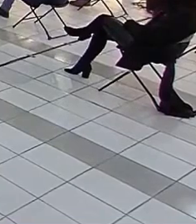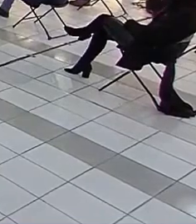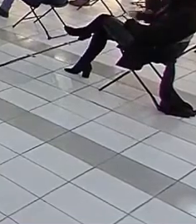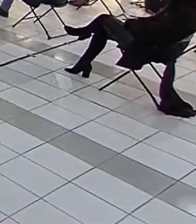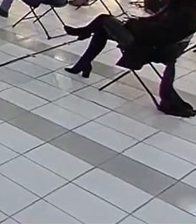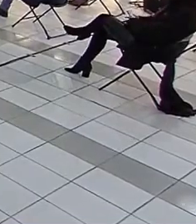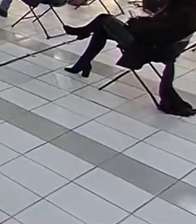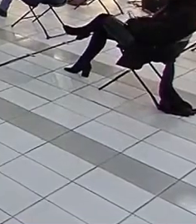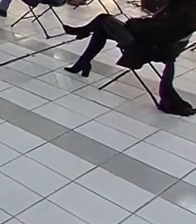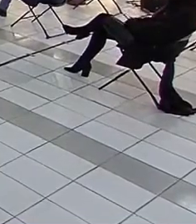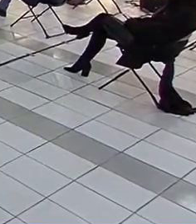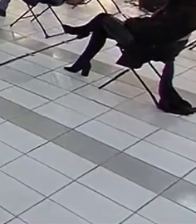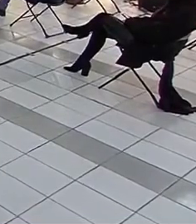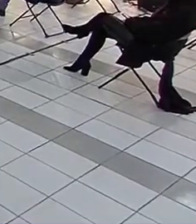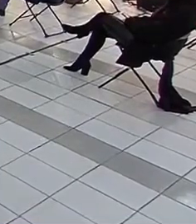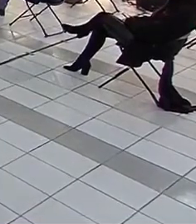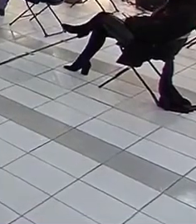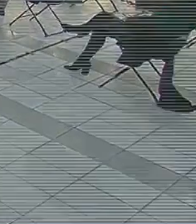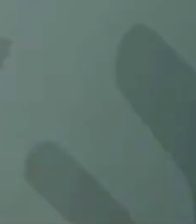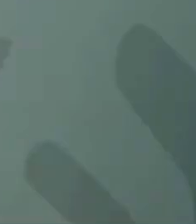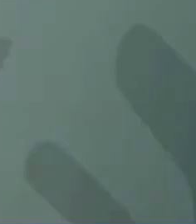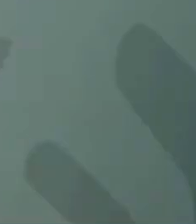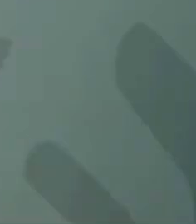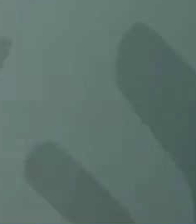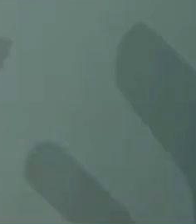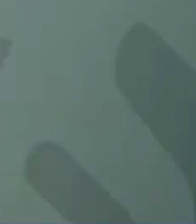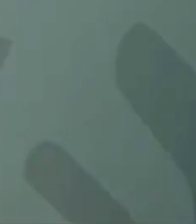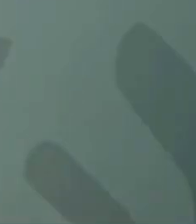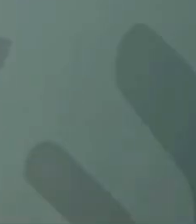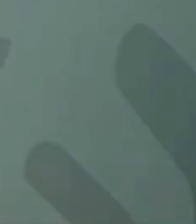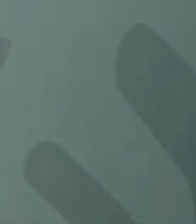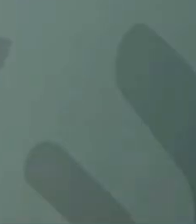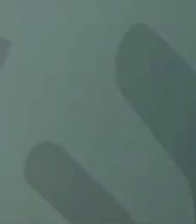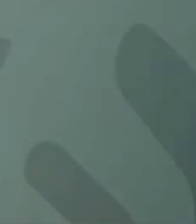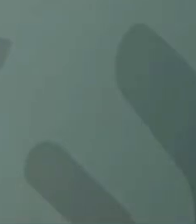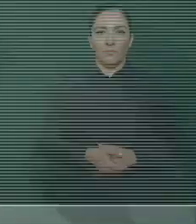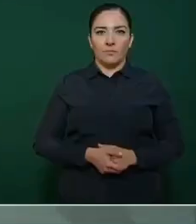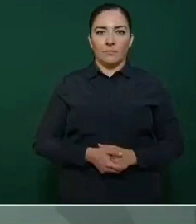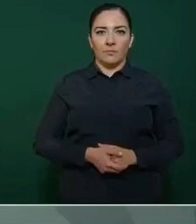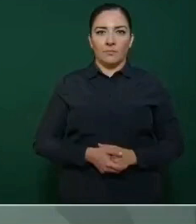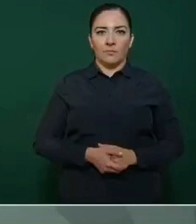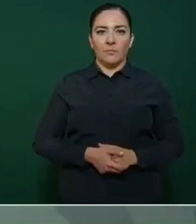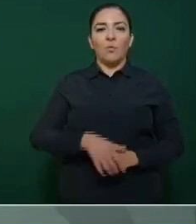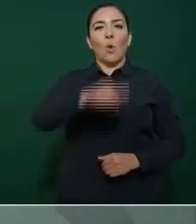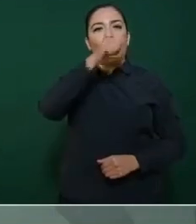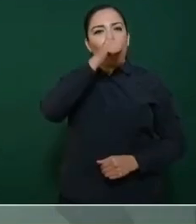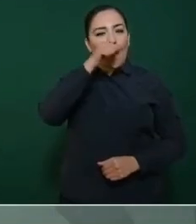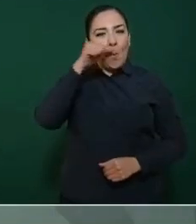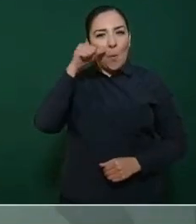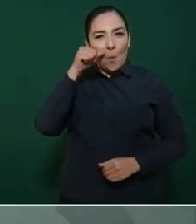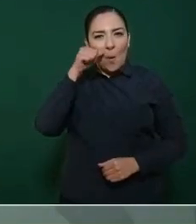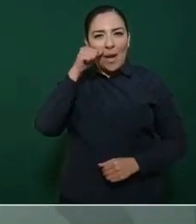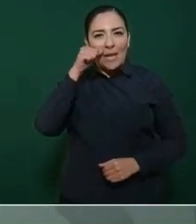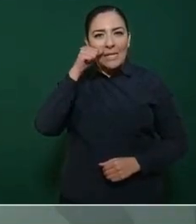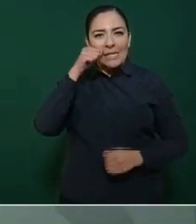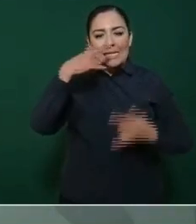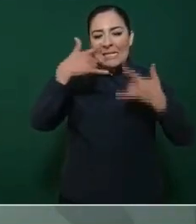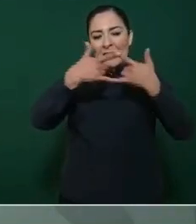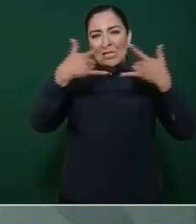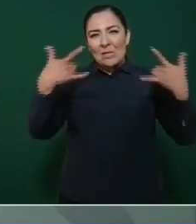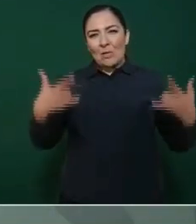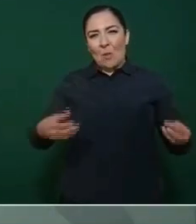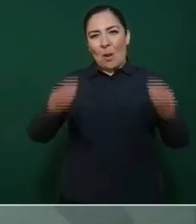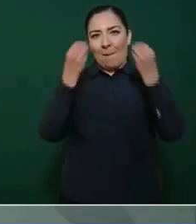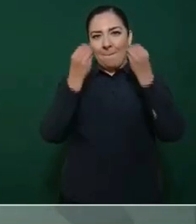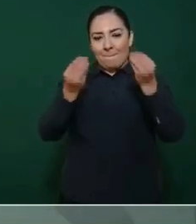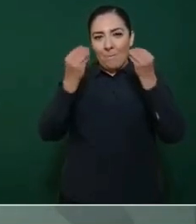antes pasó del norte aquí en el estado de chihuahua como es